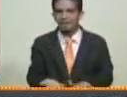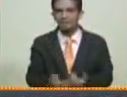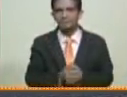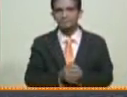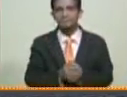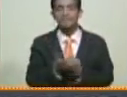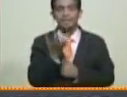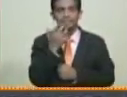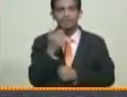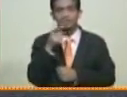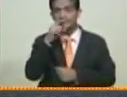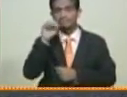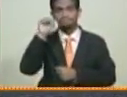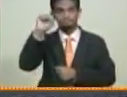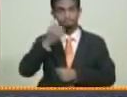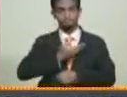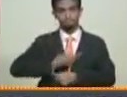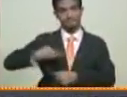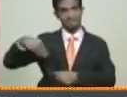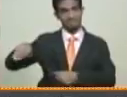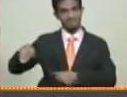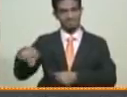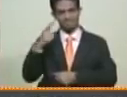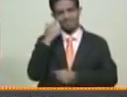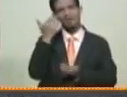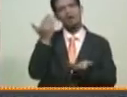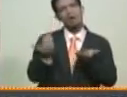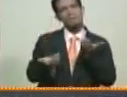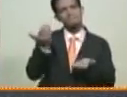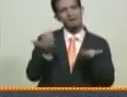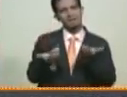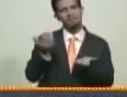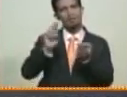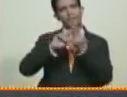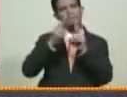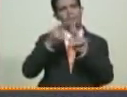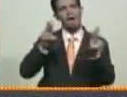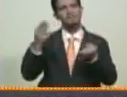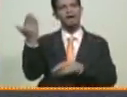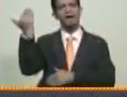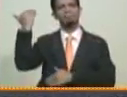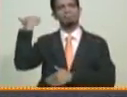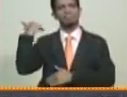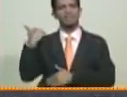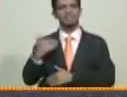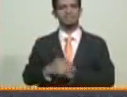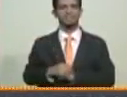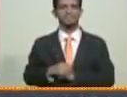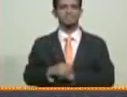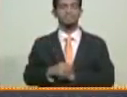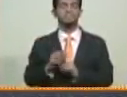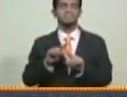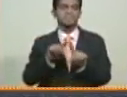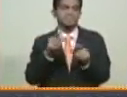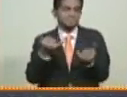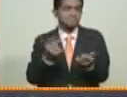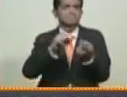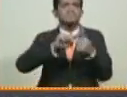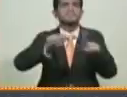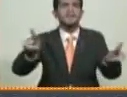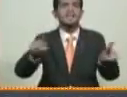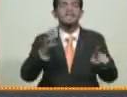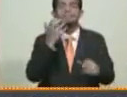hacía comparación, pues, con los procesos de pacificación anteriores. Claro, y la diferencia es que los compañeros